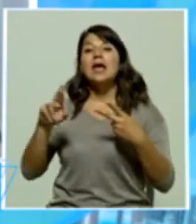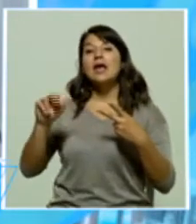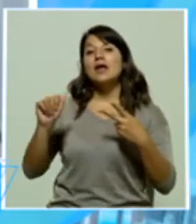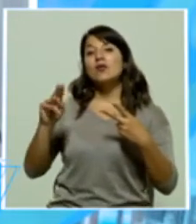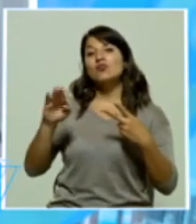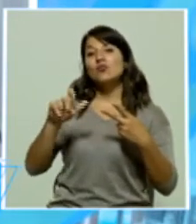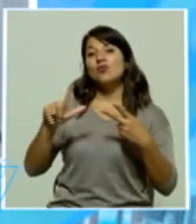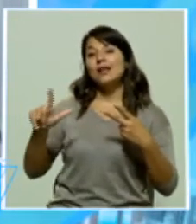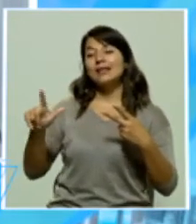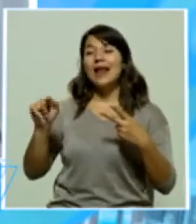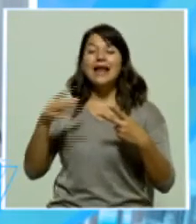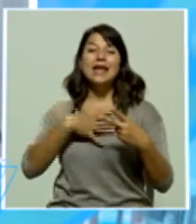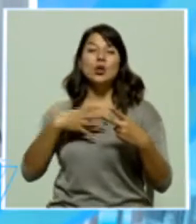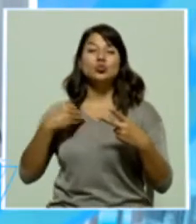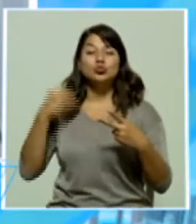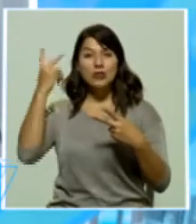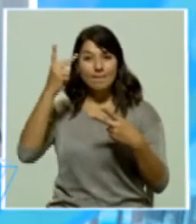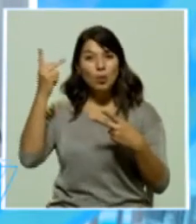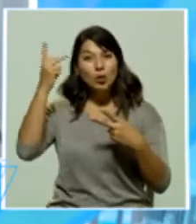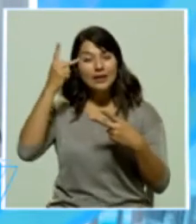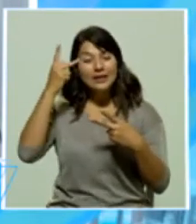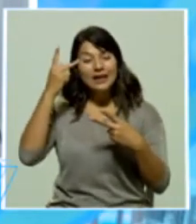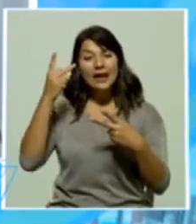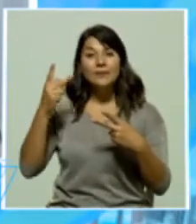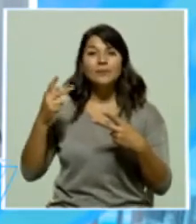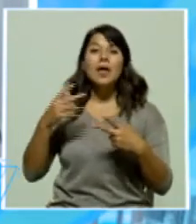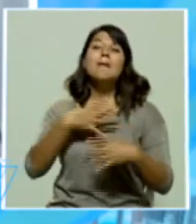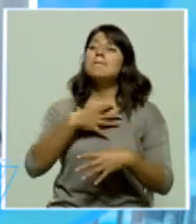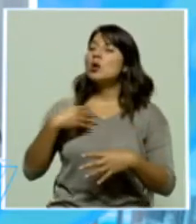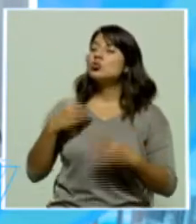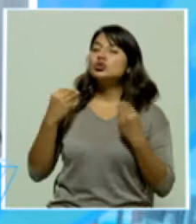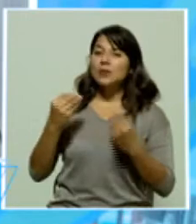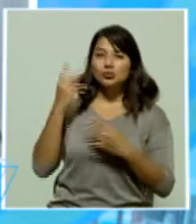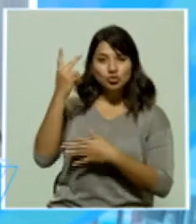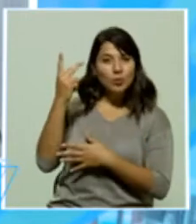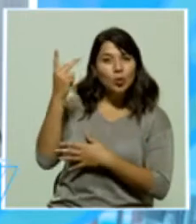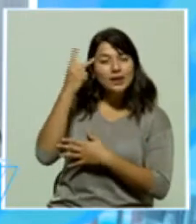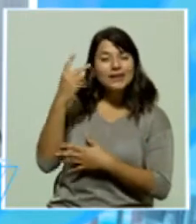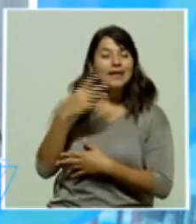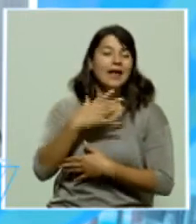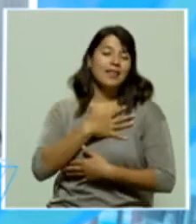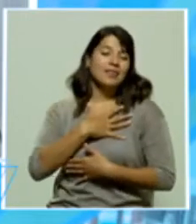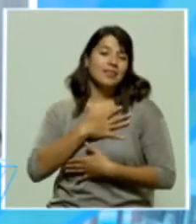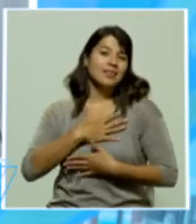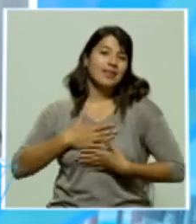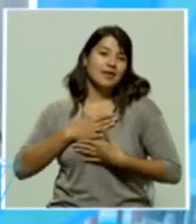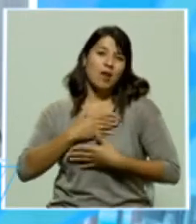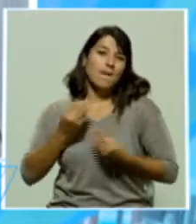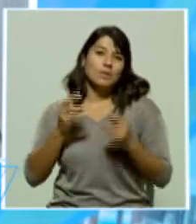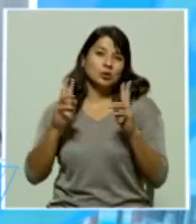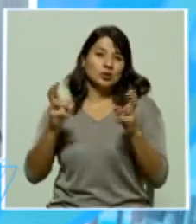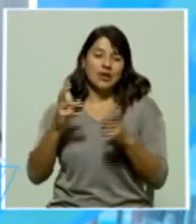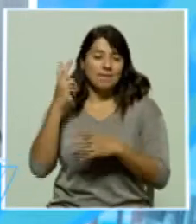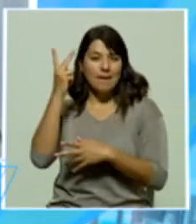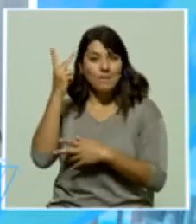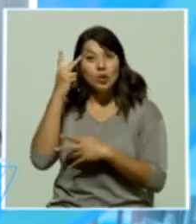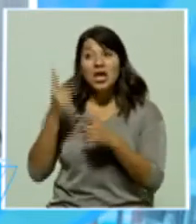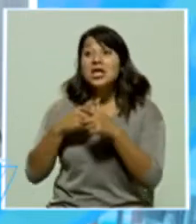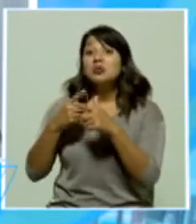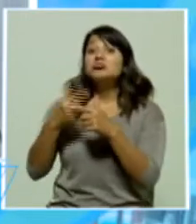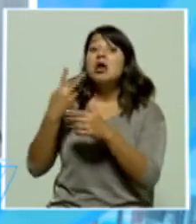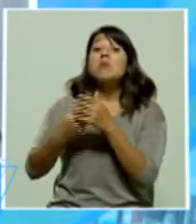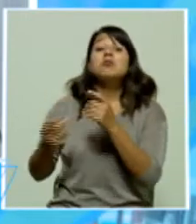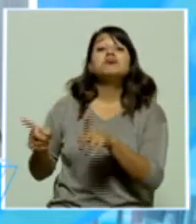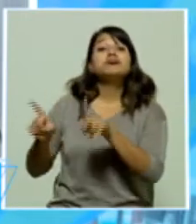pero entonces me gusta también mucho la política, disfruto mucho del tema y nos juntamos para hacer un